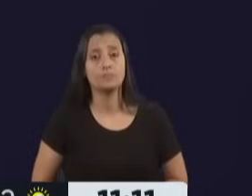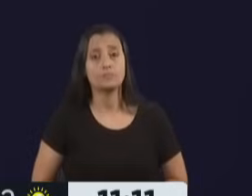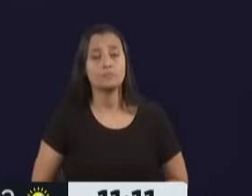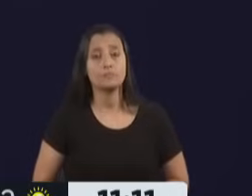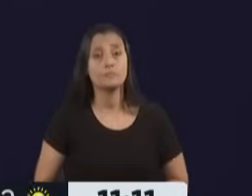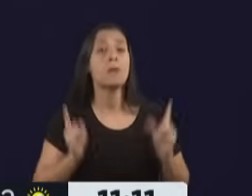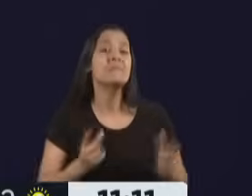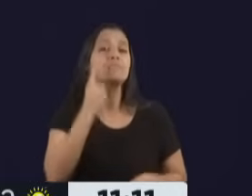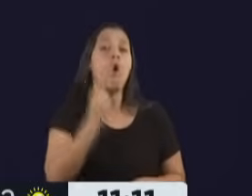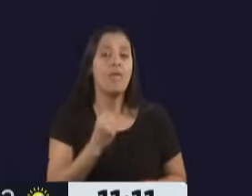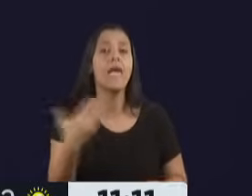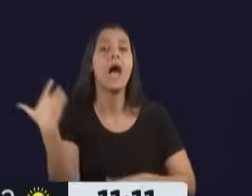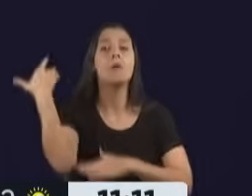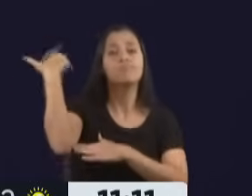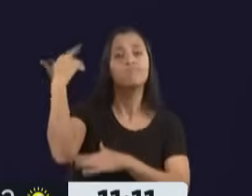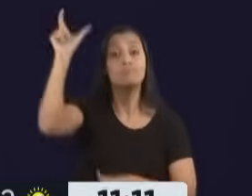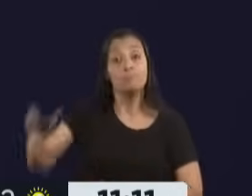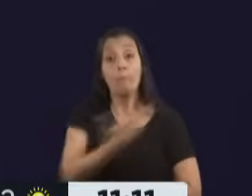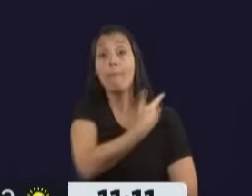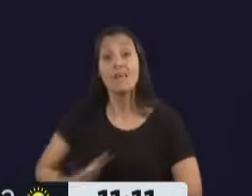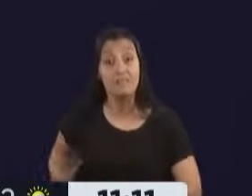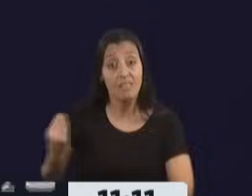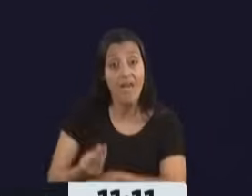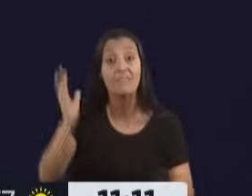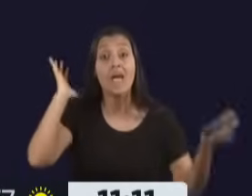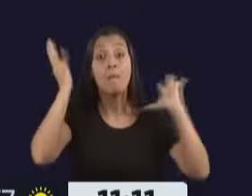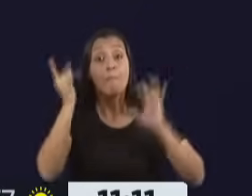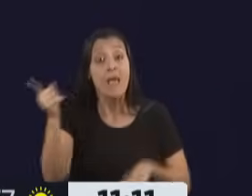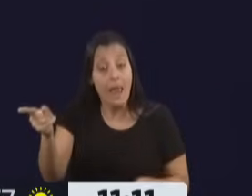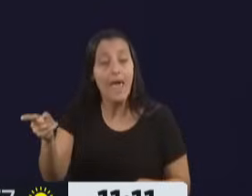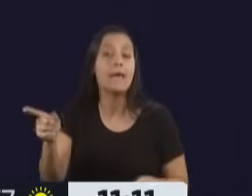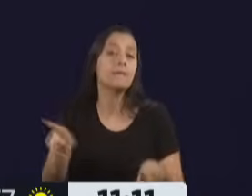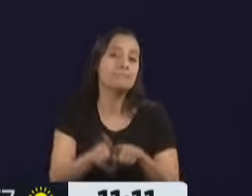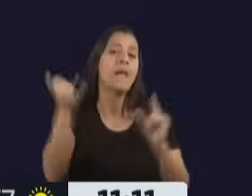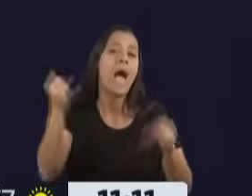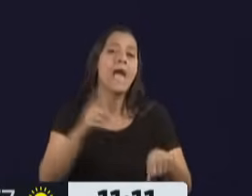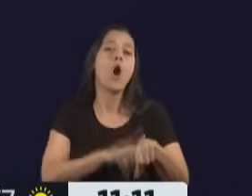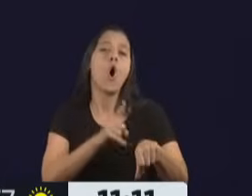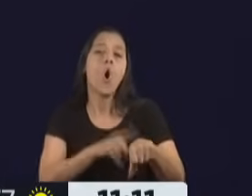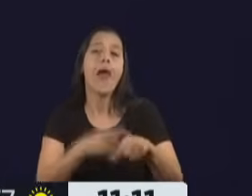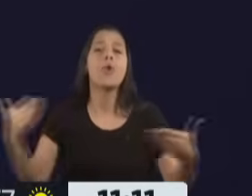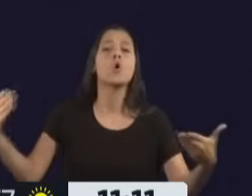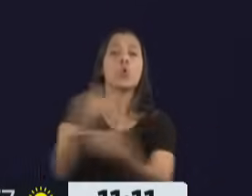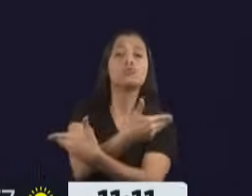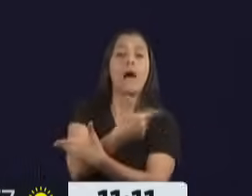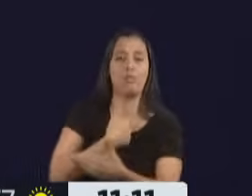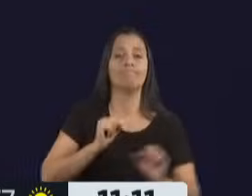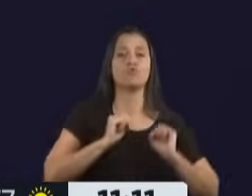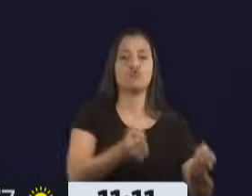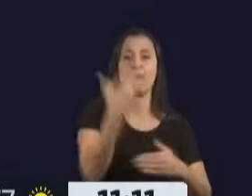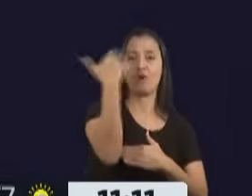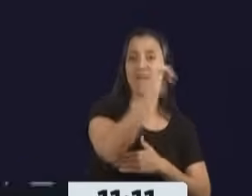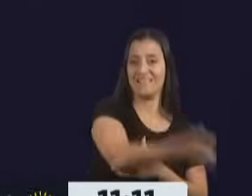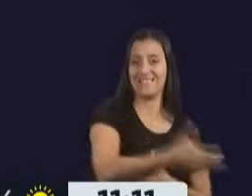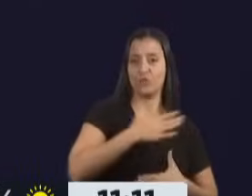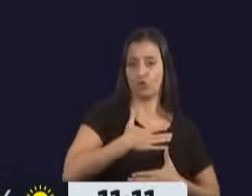cuando el mismo día habla el presidente, especialmente cuando ocurre en horarios cercanos a la conferencia, yo no la hago la conferencia. Por lo